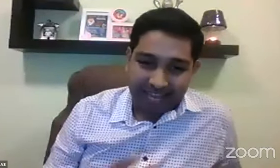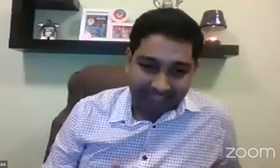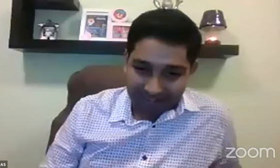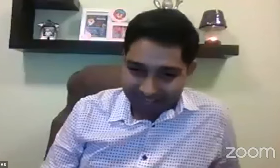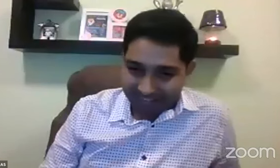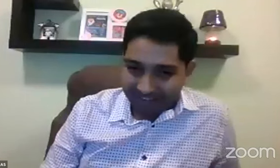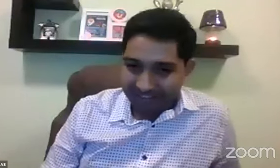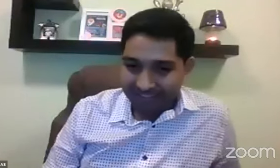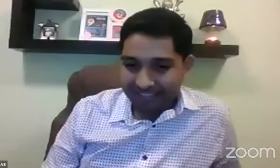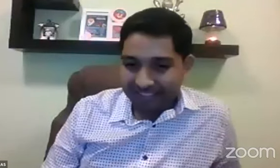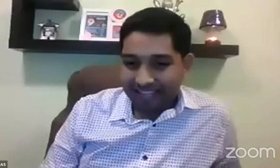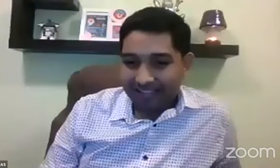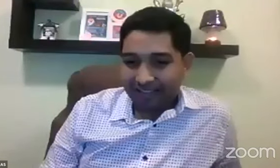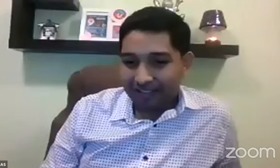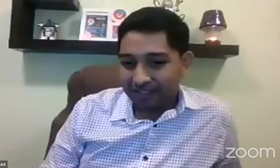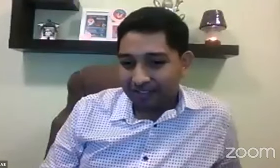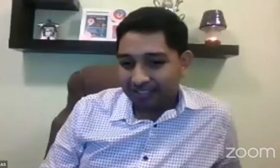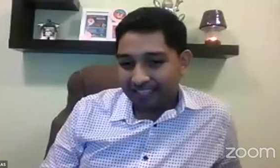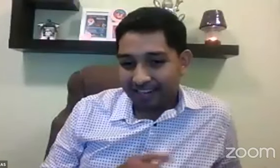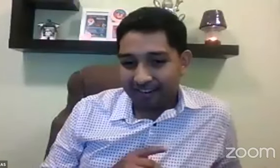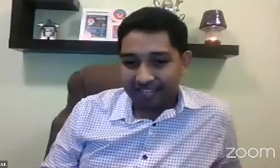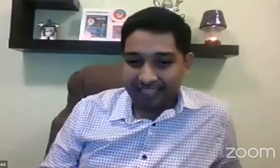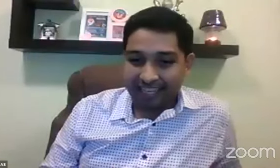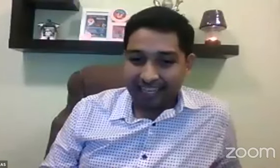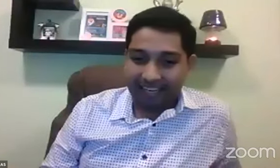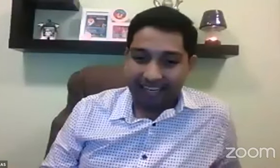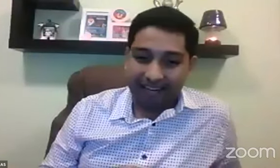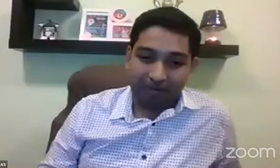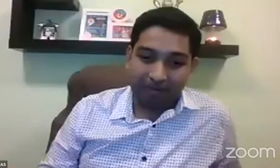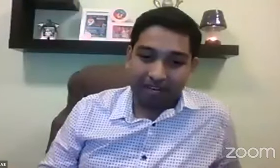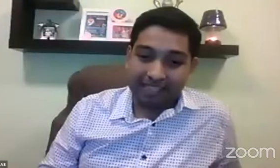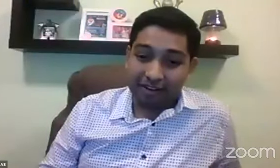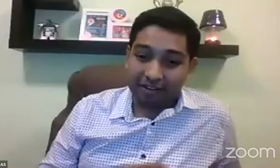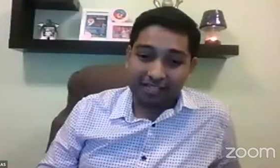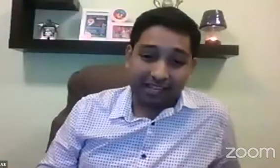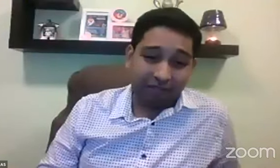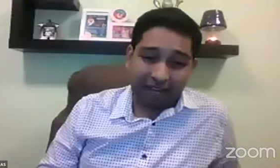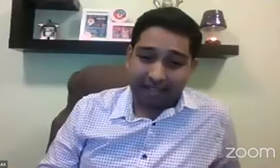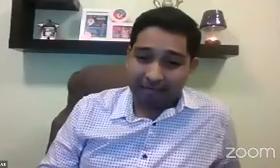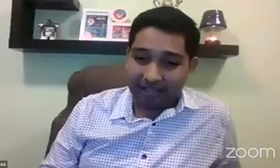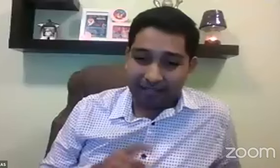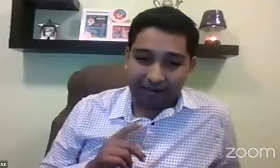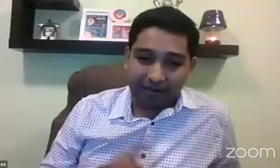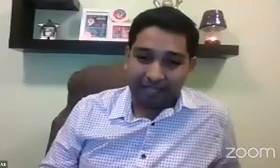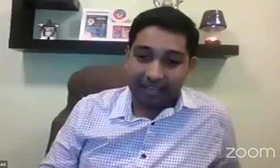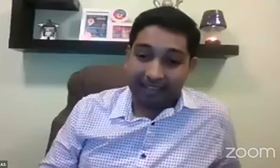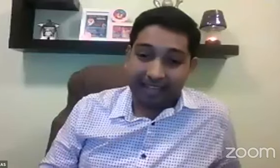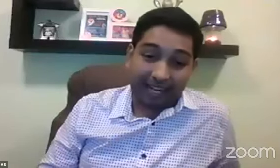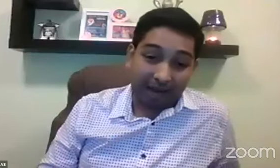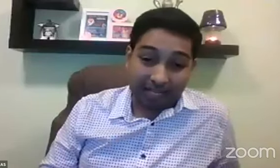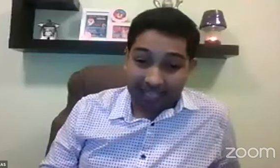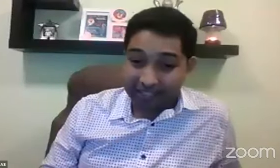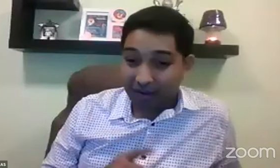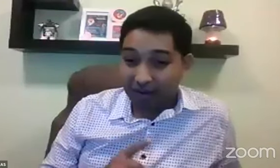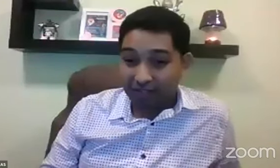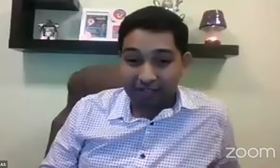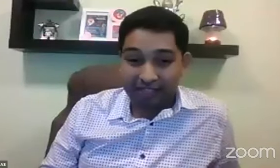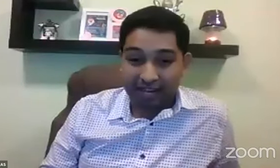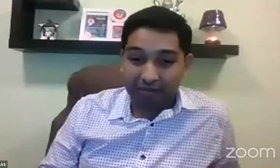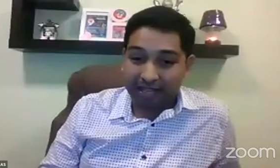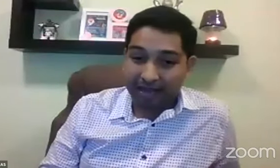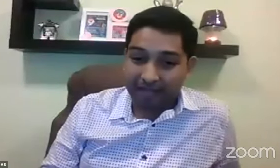un buen diagnóstico, no nos dicen ahora sí no nos dan ni un tratamiento ni de